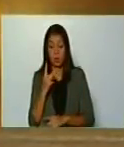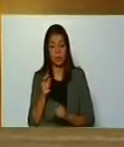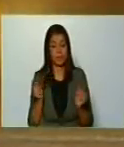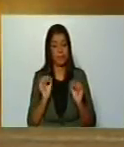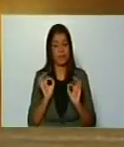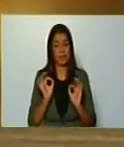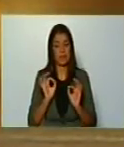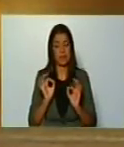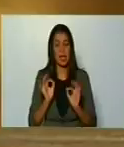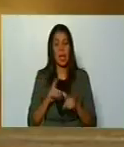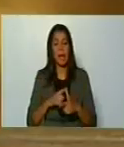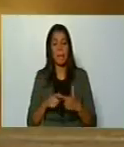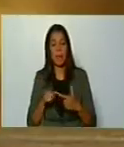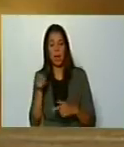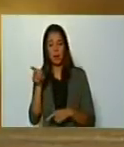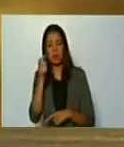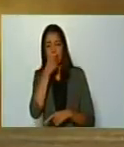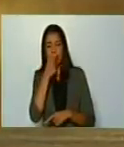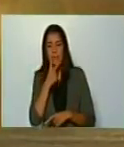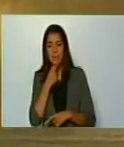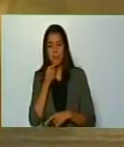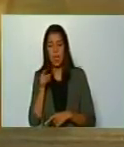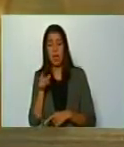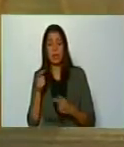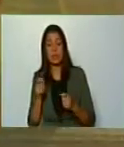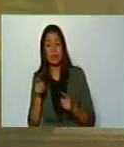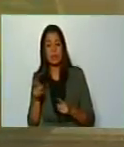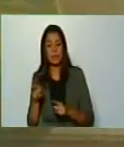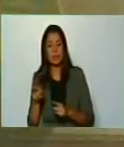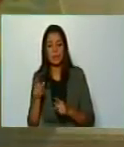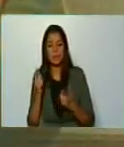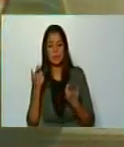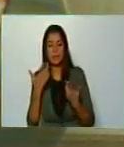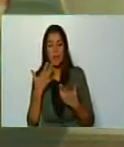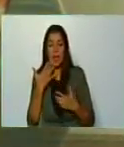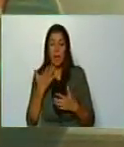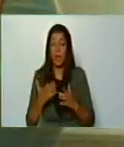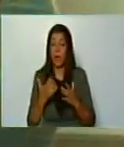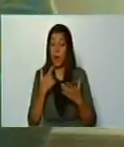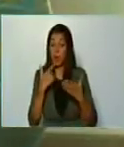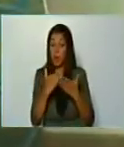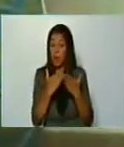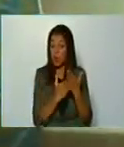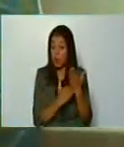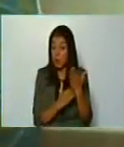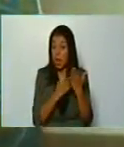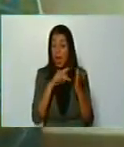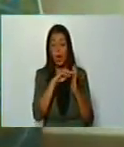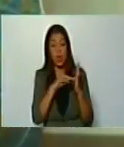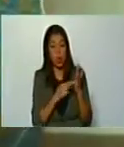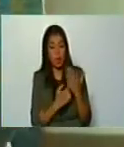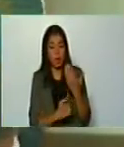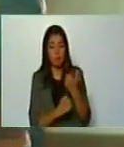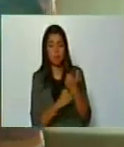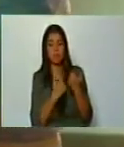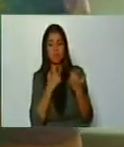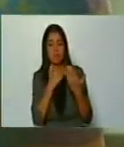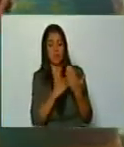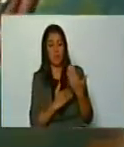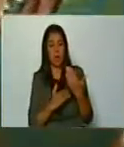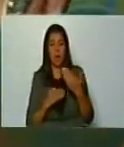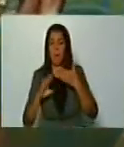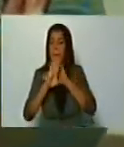embargo, este señor pretende que con base a esa prerrogativa existe una